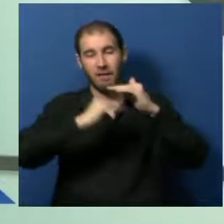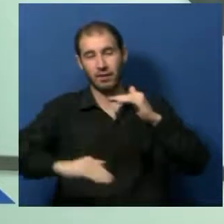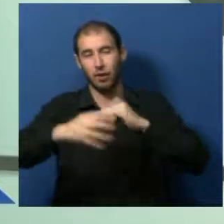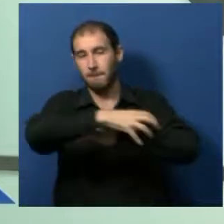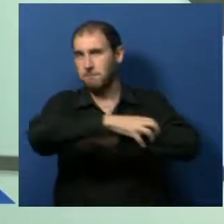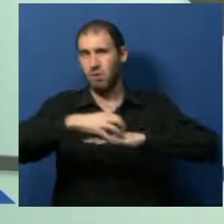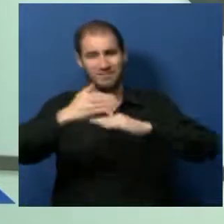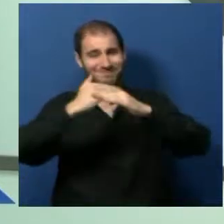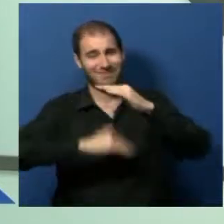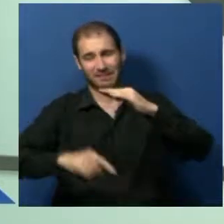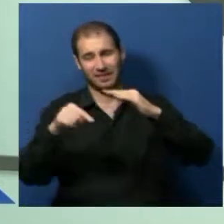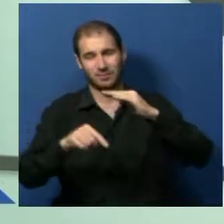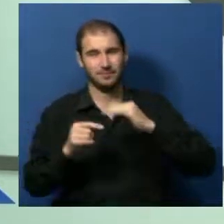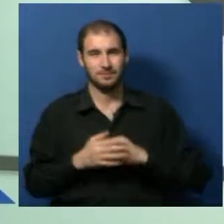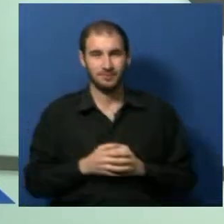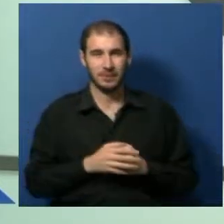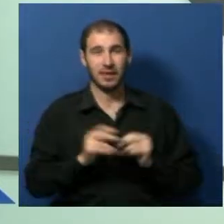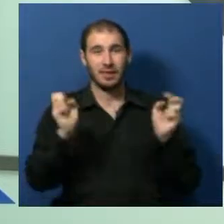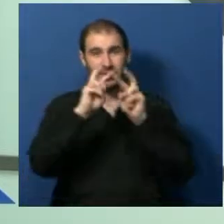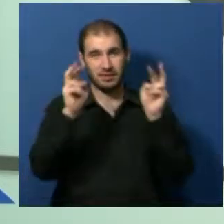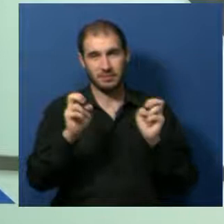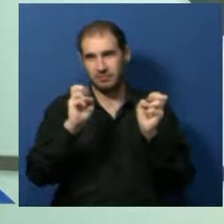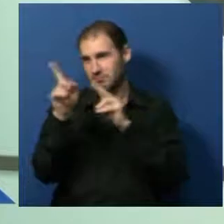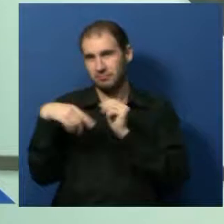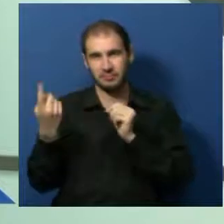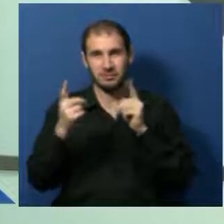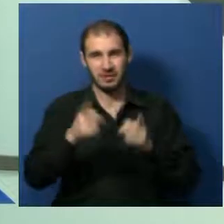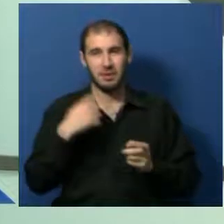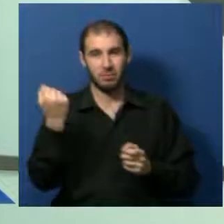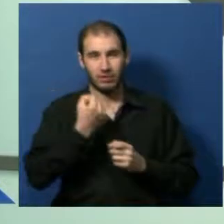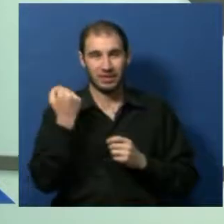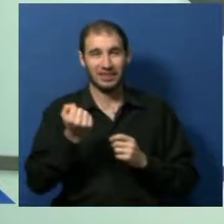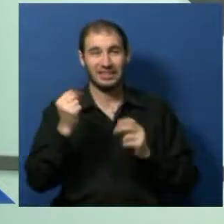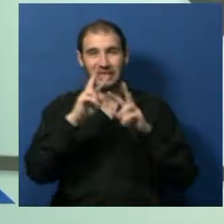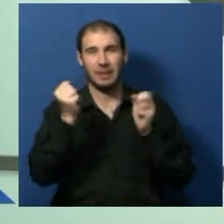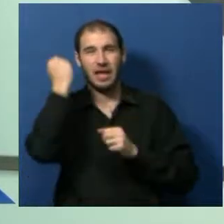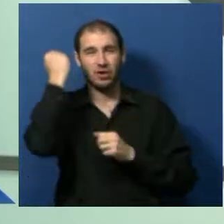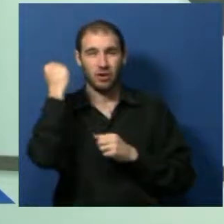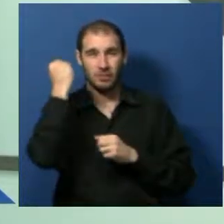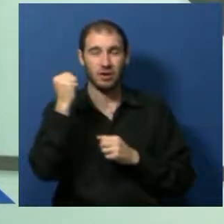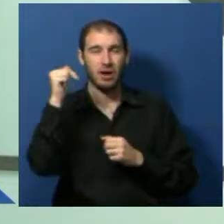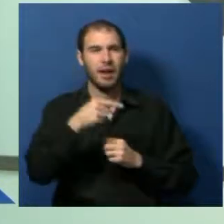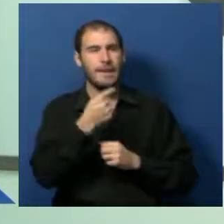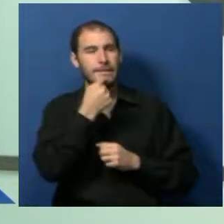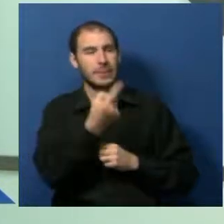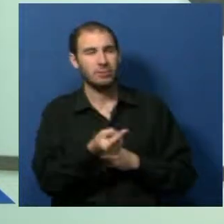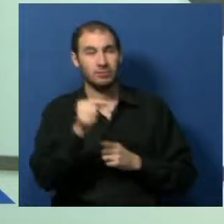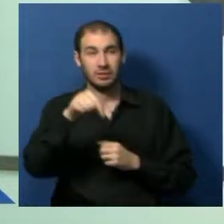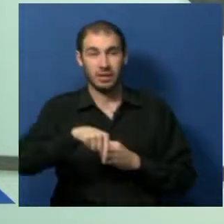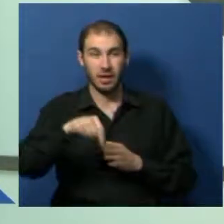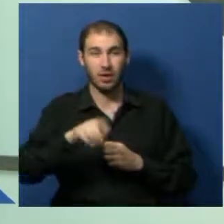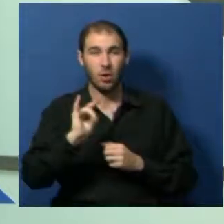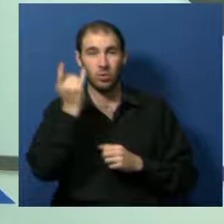la línea de la pobreza. De este tema y de otros temas también coyunturales a nivel económico, le vamos a consultar hoy